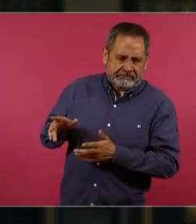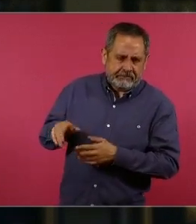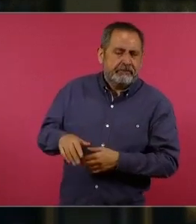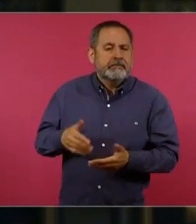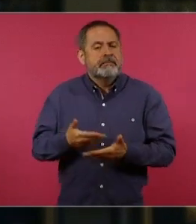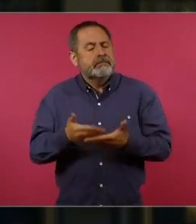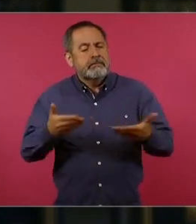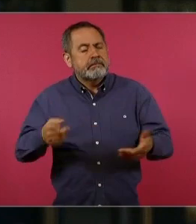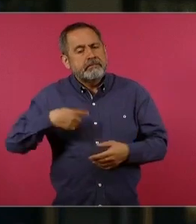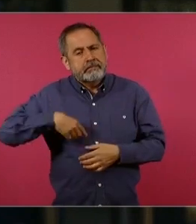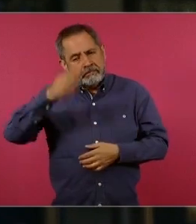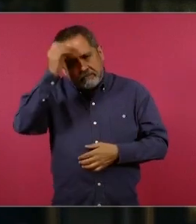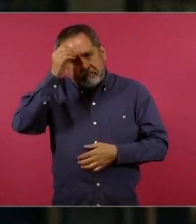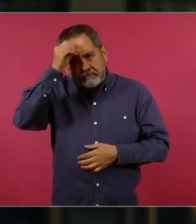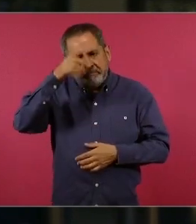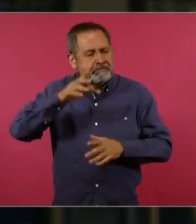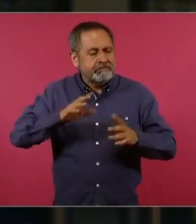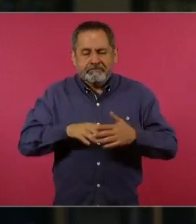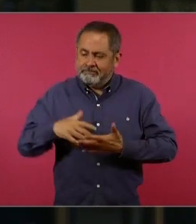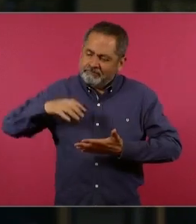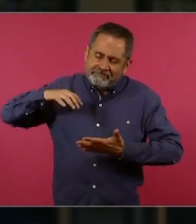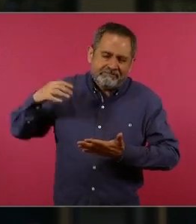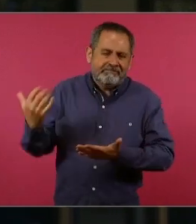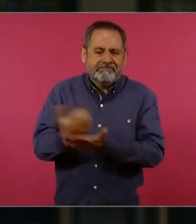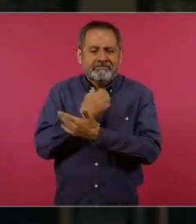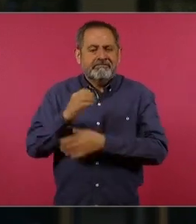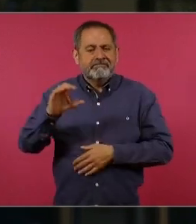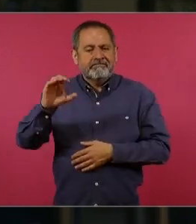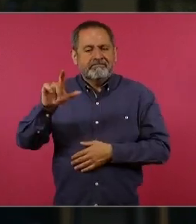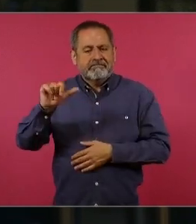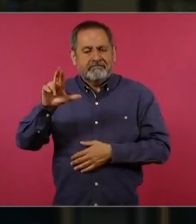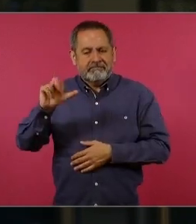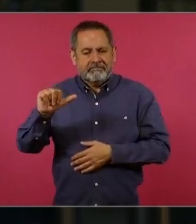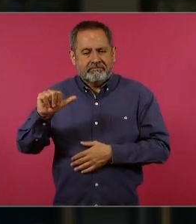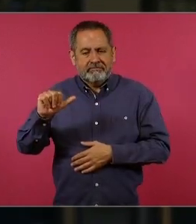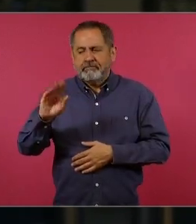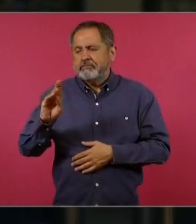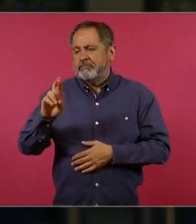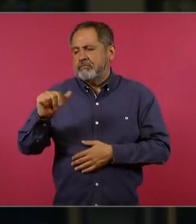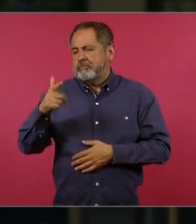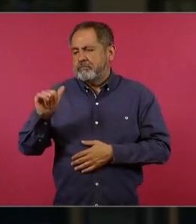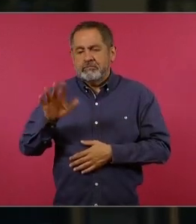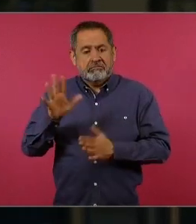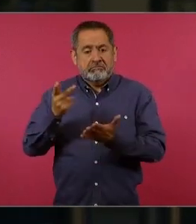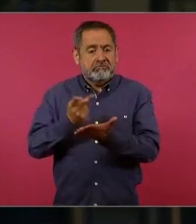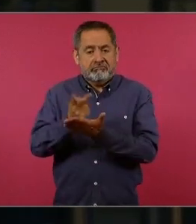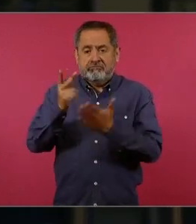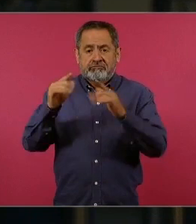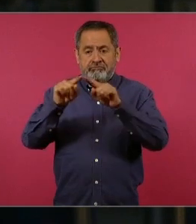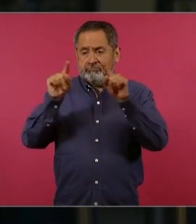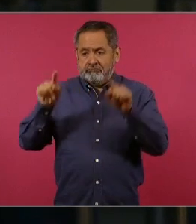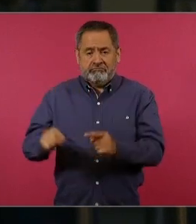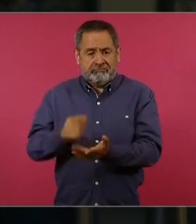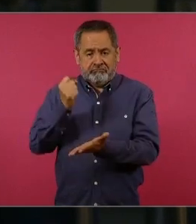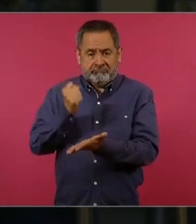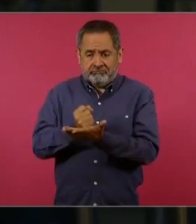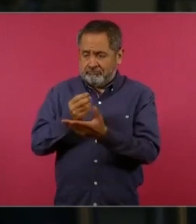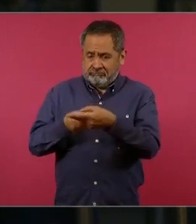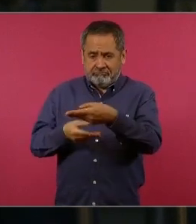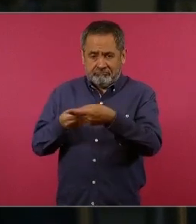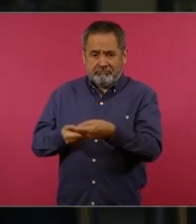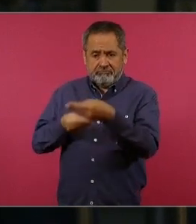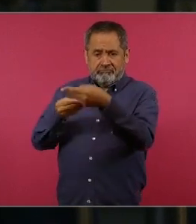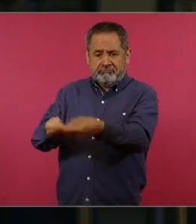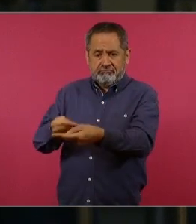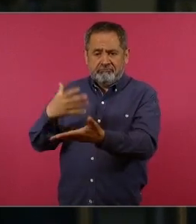le merece pues el triunfo de Clara Brugada. Ya le dieron su constancia como jefa de gobierno electa. Ella